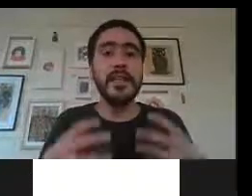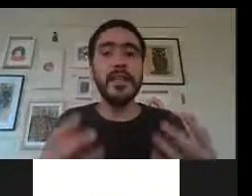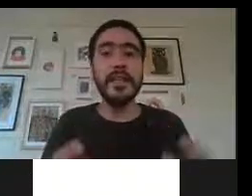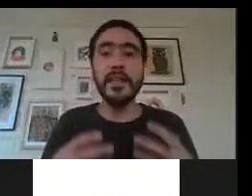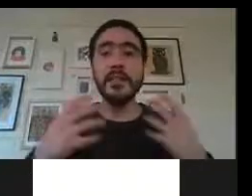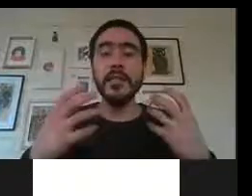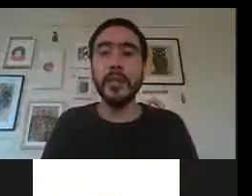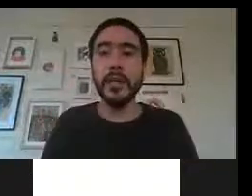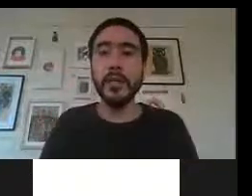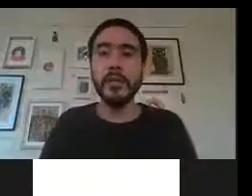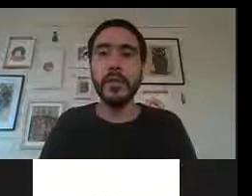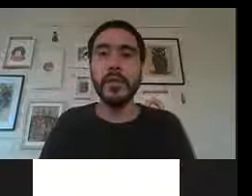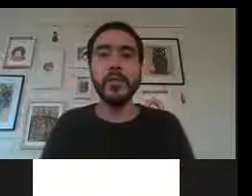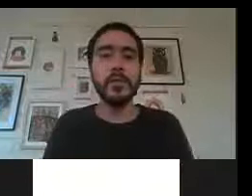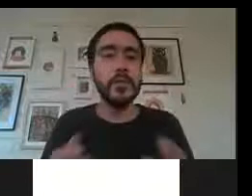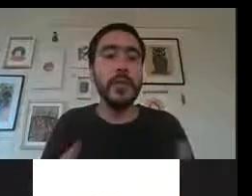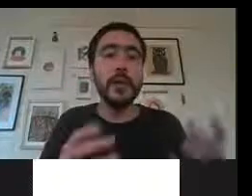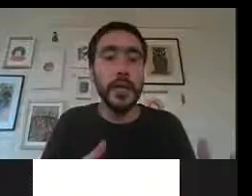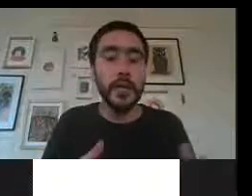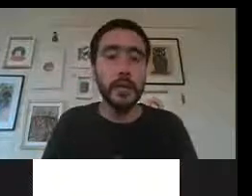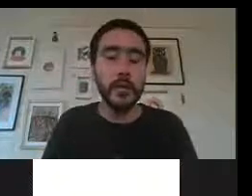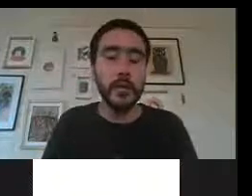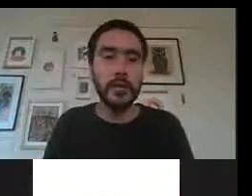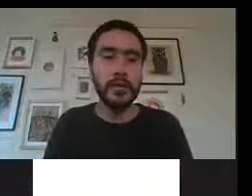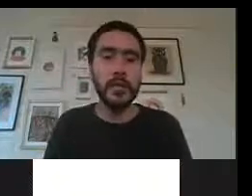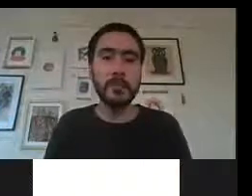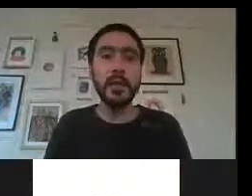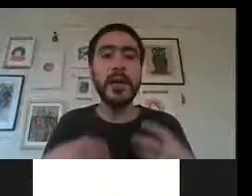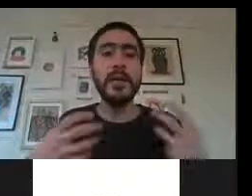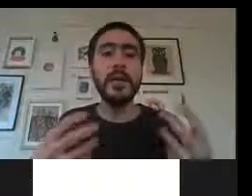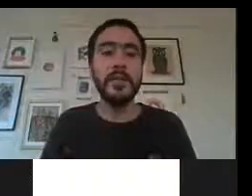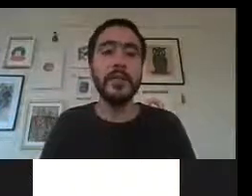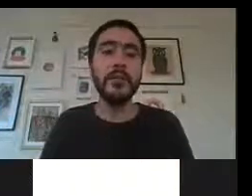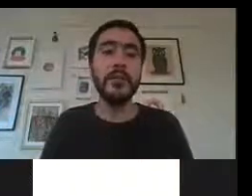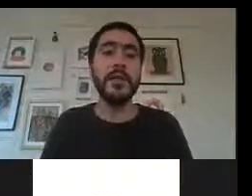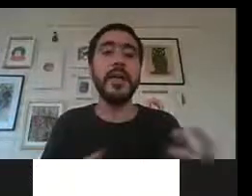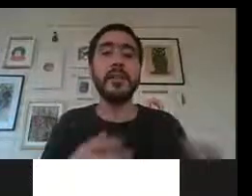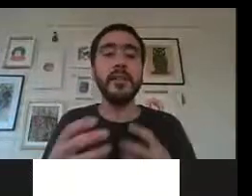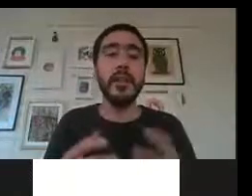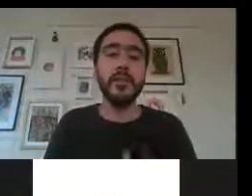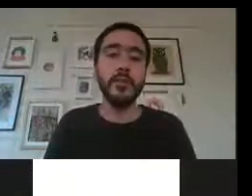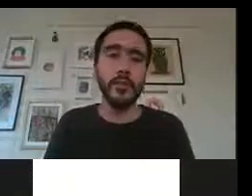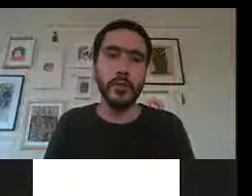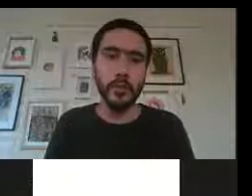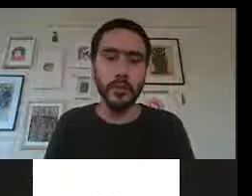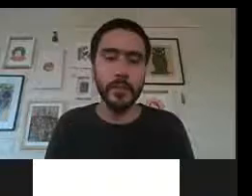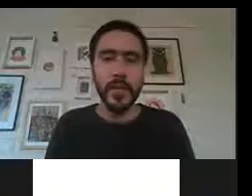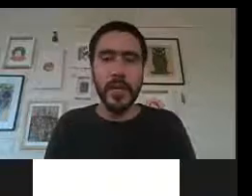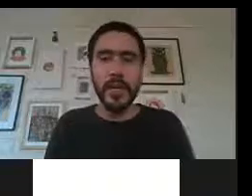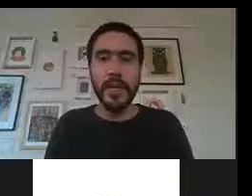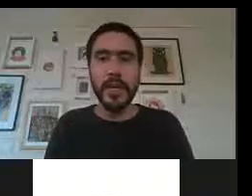diferentes ideas y propuestas que ustedes como titulados y egresados de la universidad puedan manifestarnos para ir trabajando en